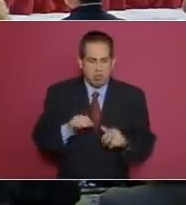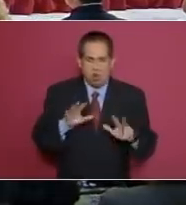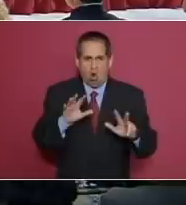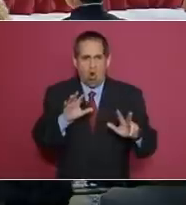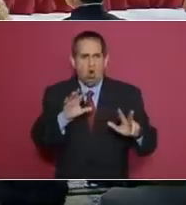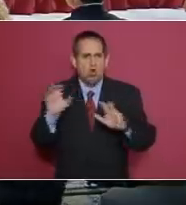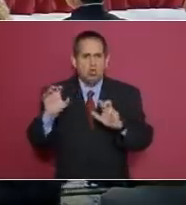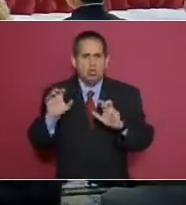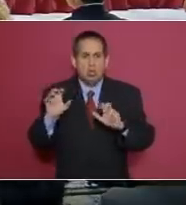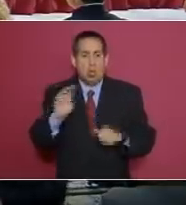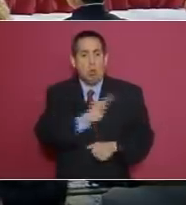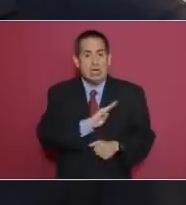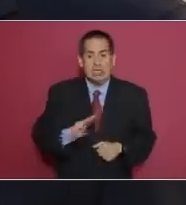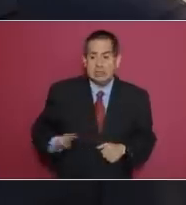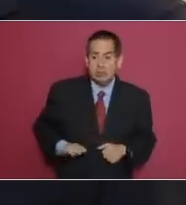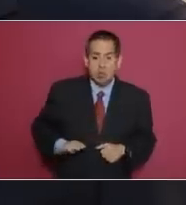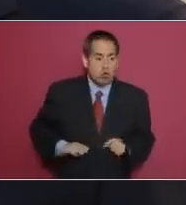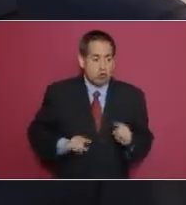800 municipios